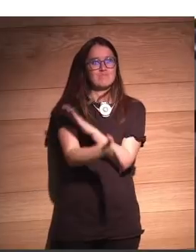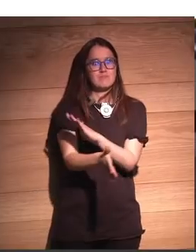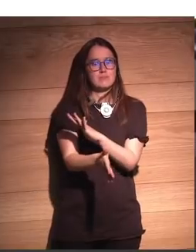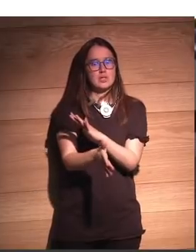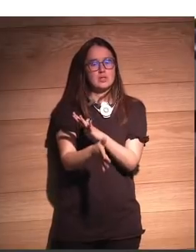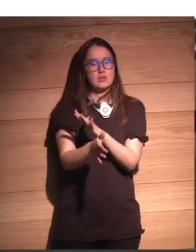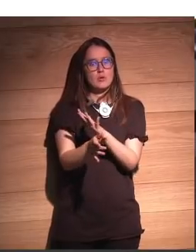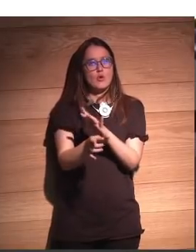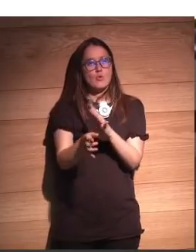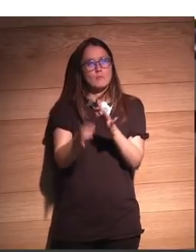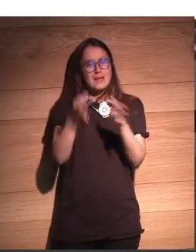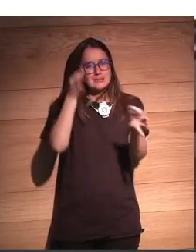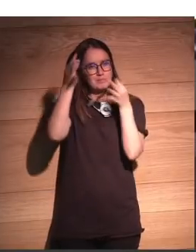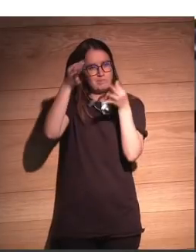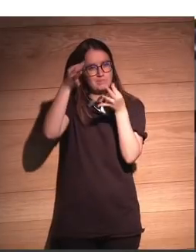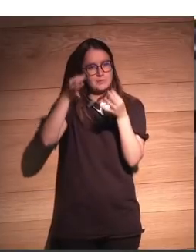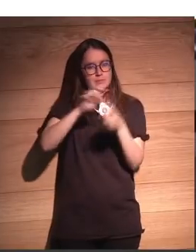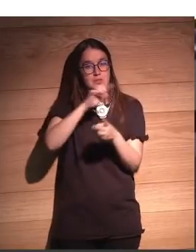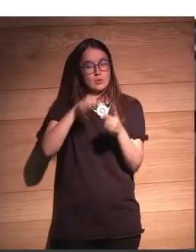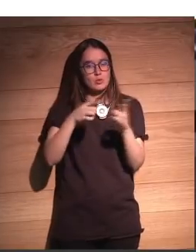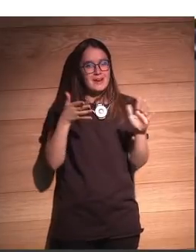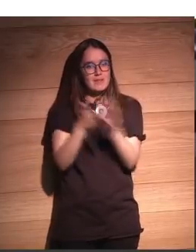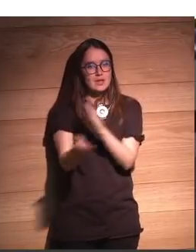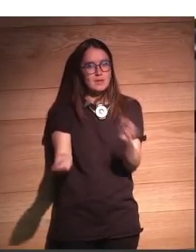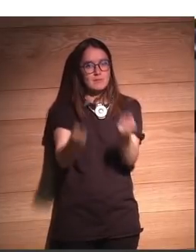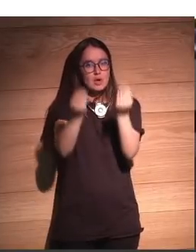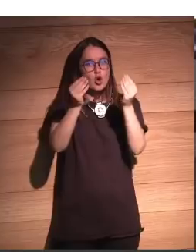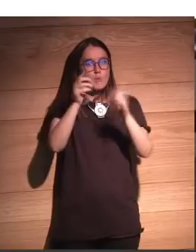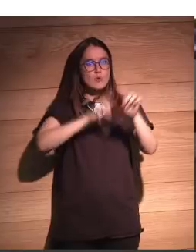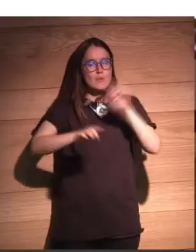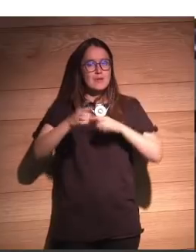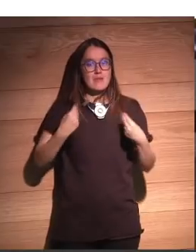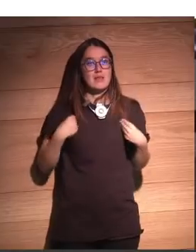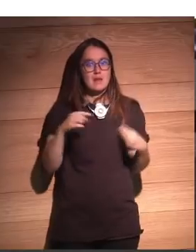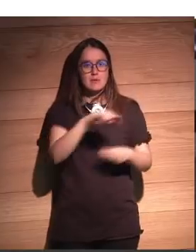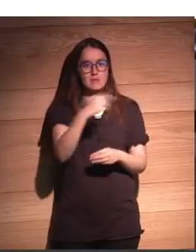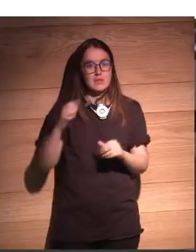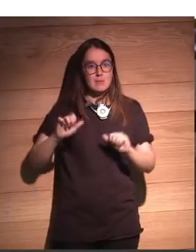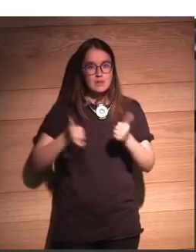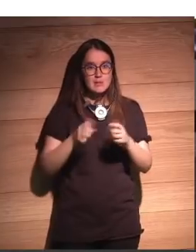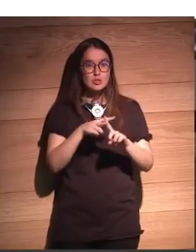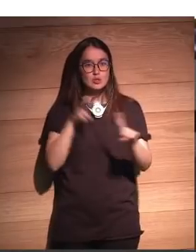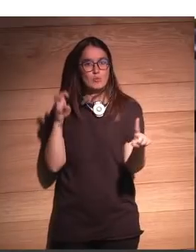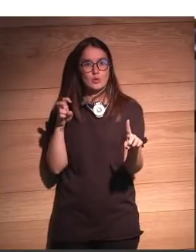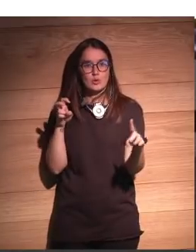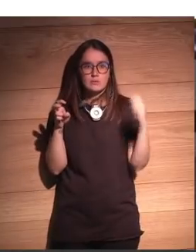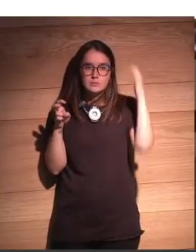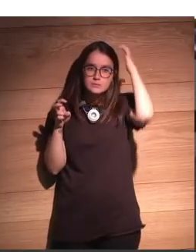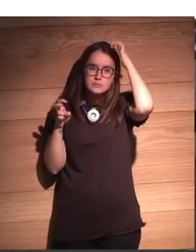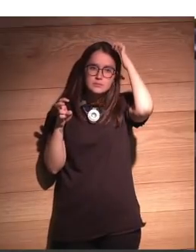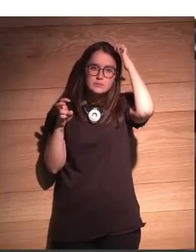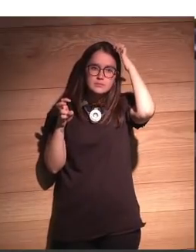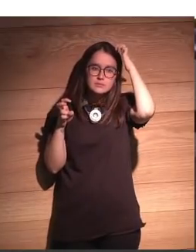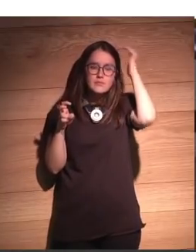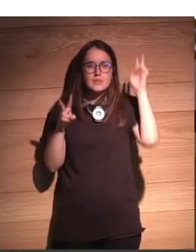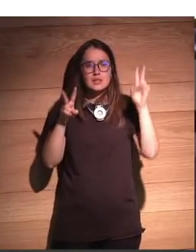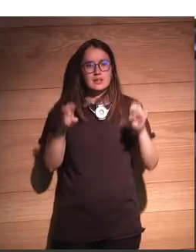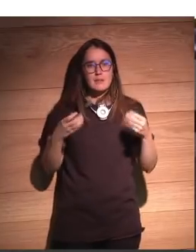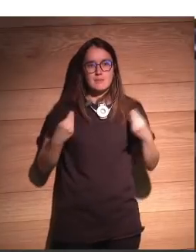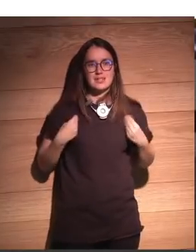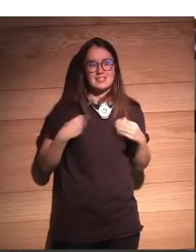forma meticulosa. Lo segundo, para definir mejor el problema de la vivienda, empezamos desde un punto de vista donde la parte residencial